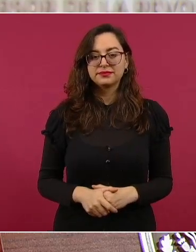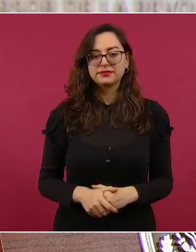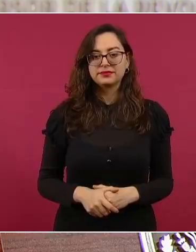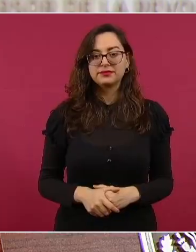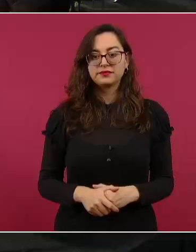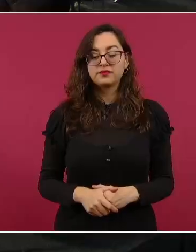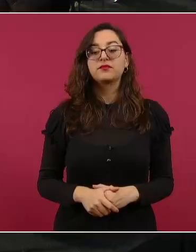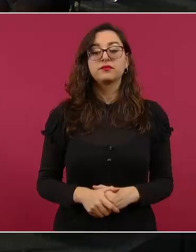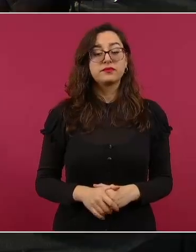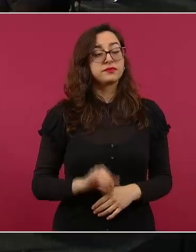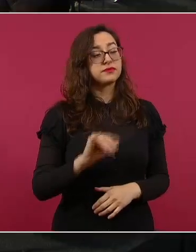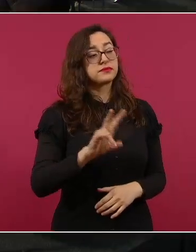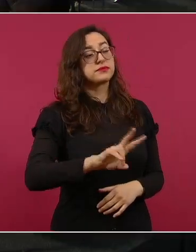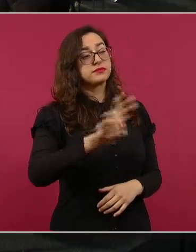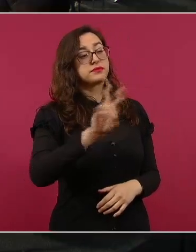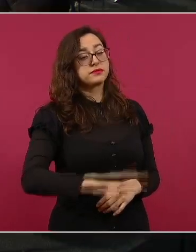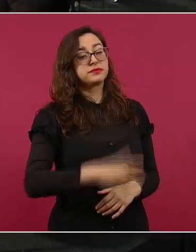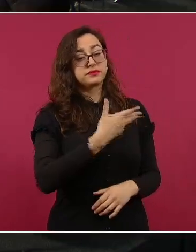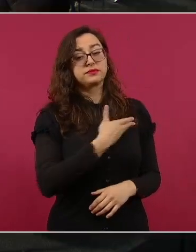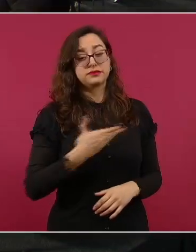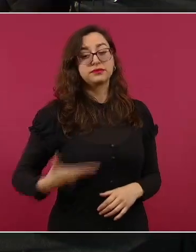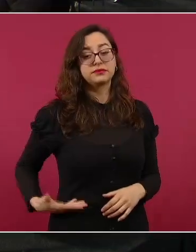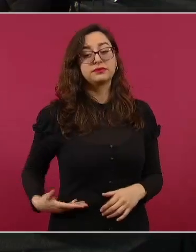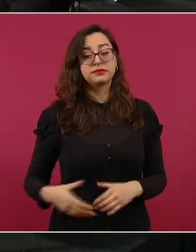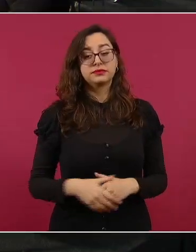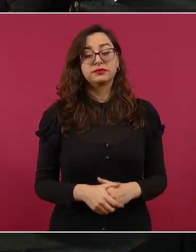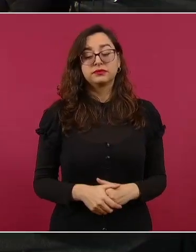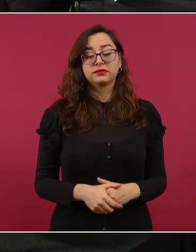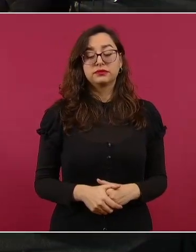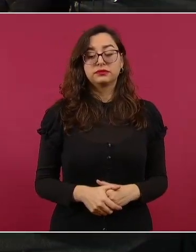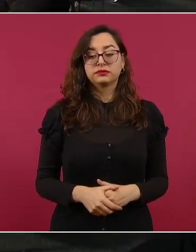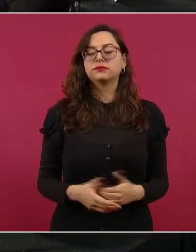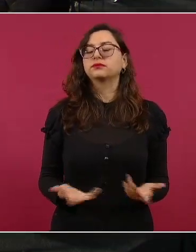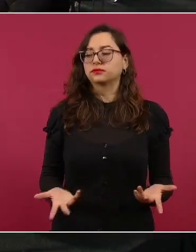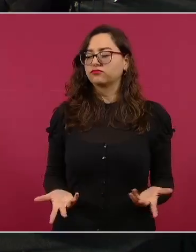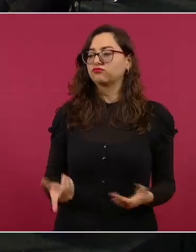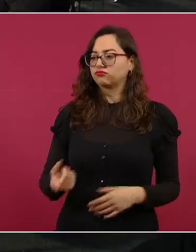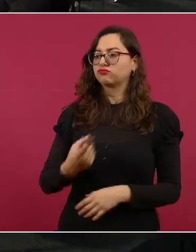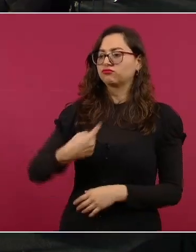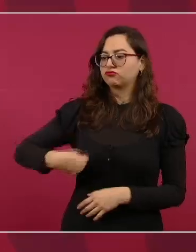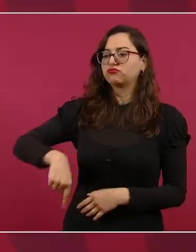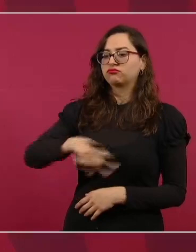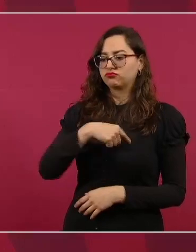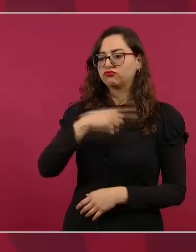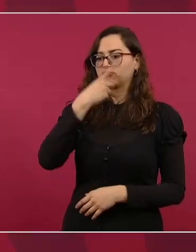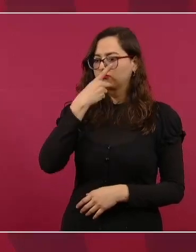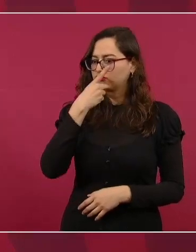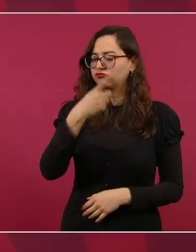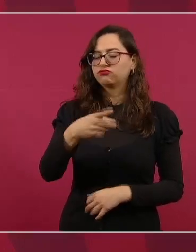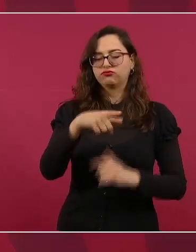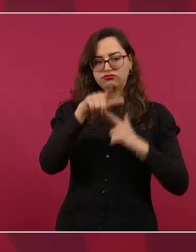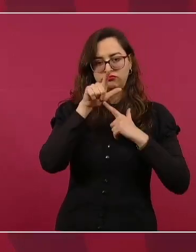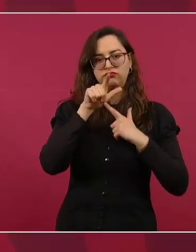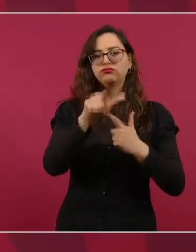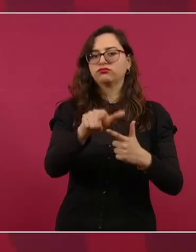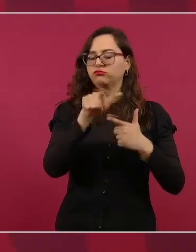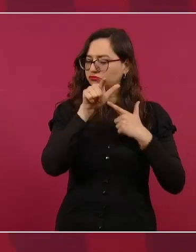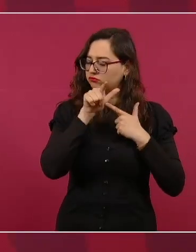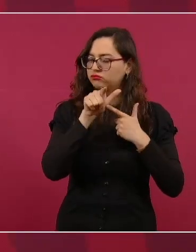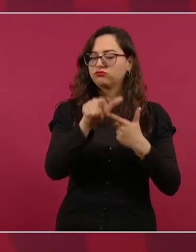Sí, presidente. Por eso Alejandro Encinas. Seguir con Encinas, buscando